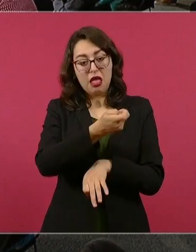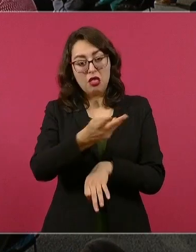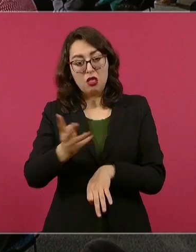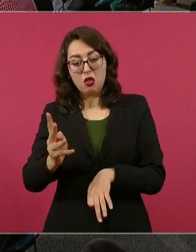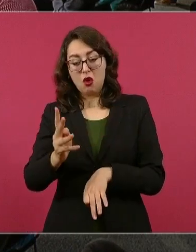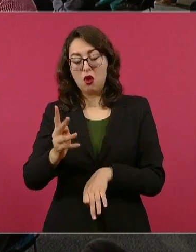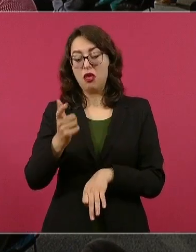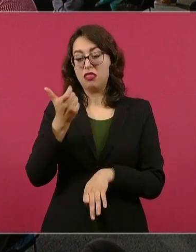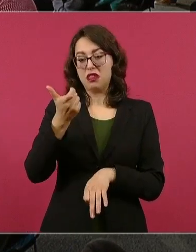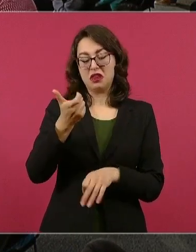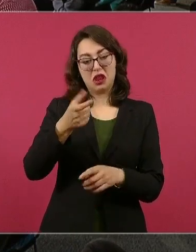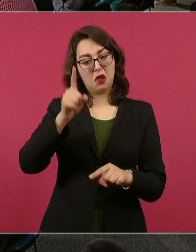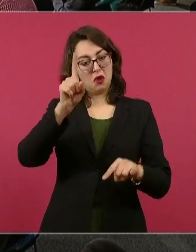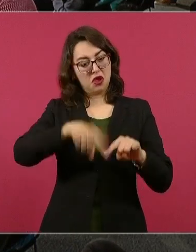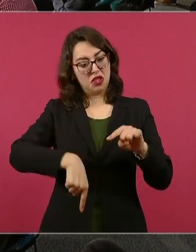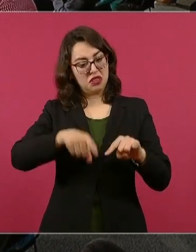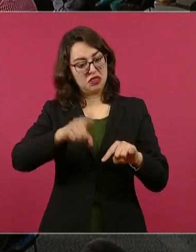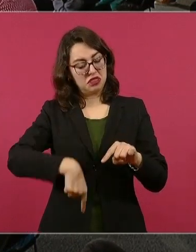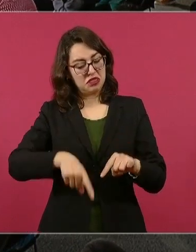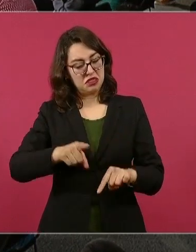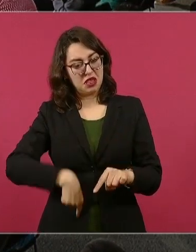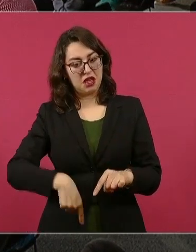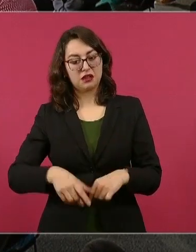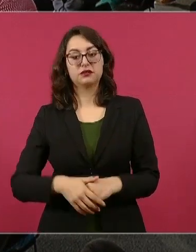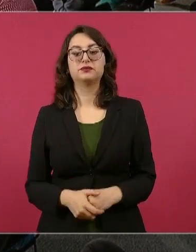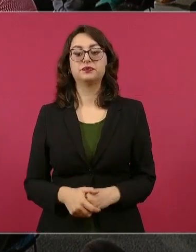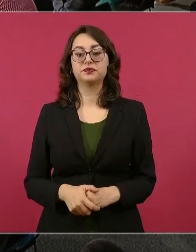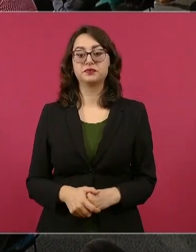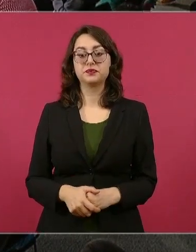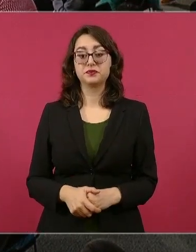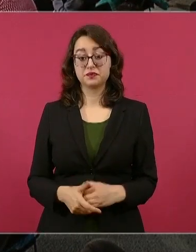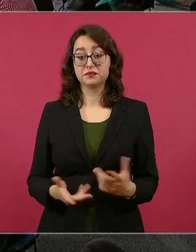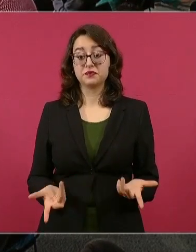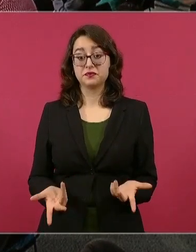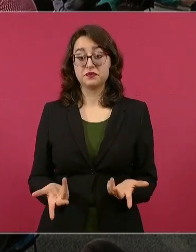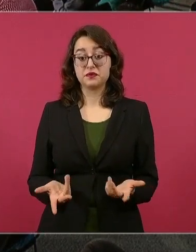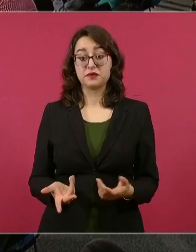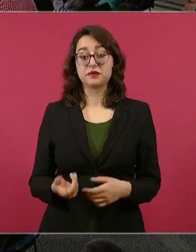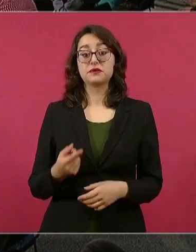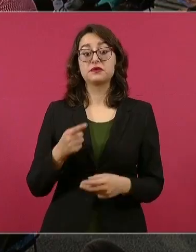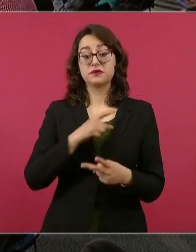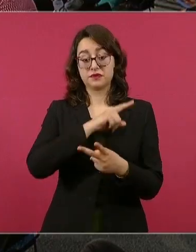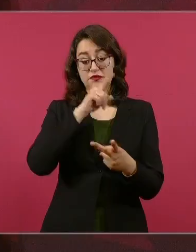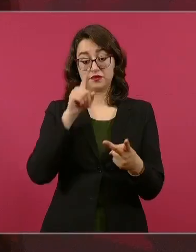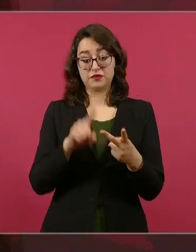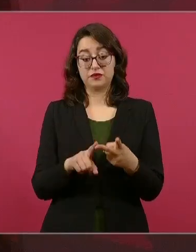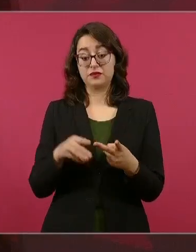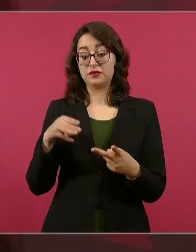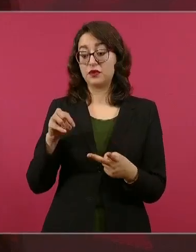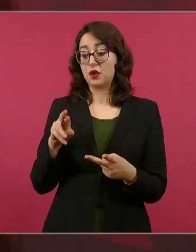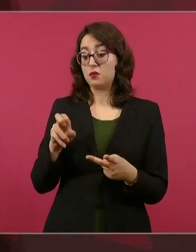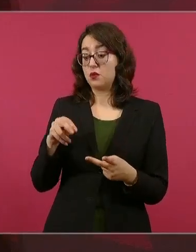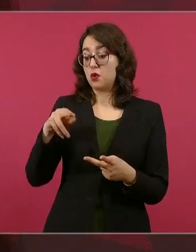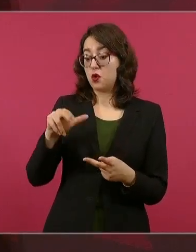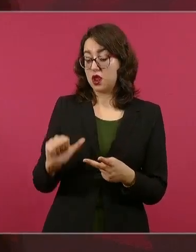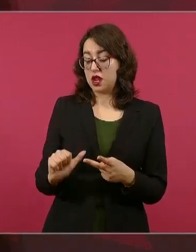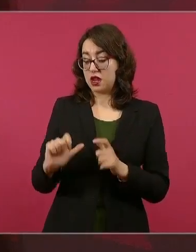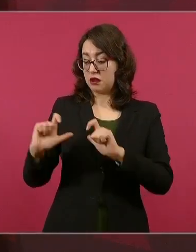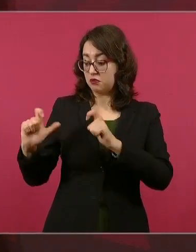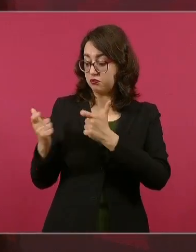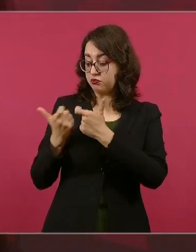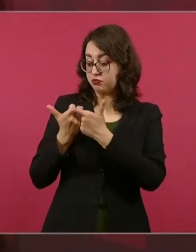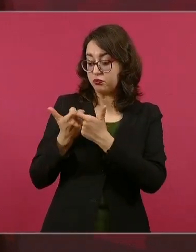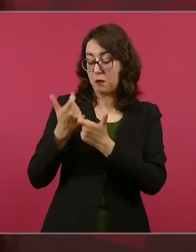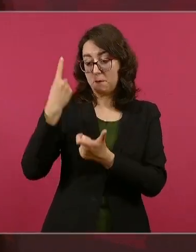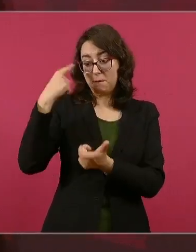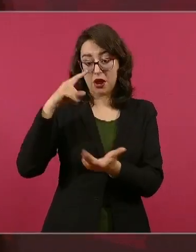Morena fue multado con 4 millones de pesos por la utilización de un esquema paralelo de financiamiento